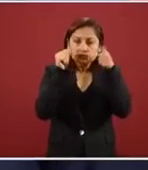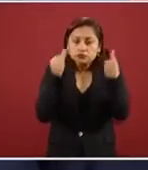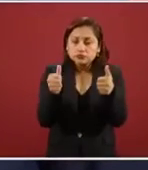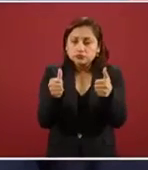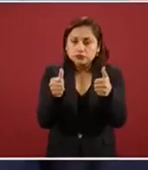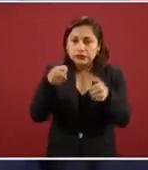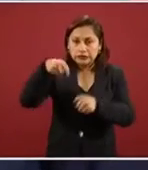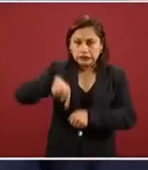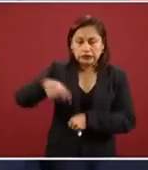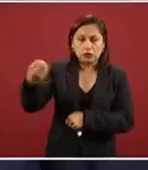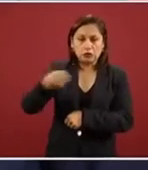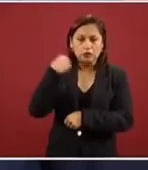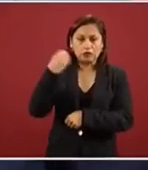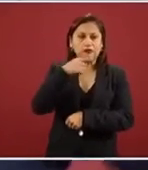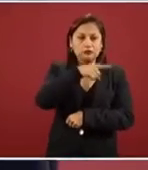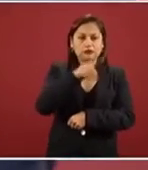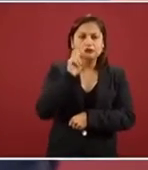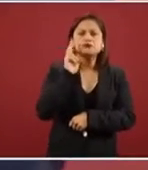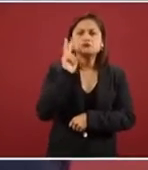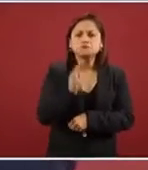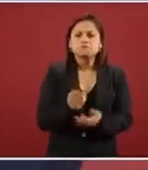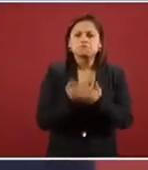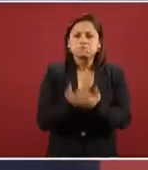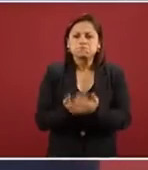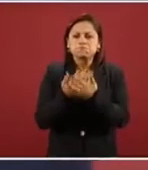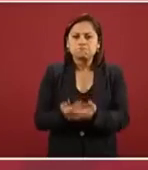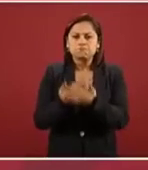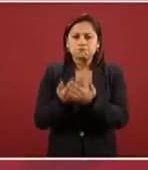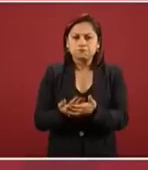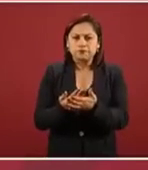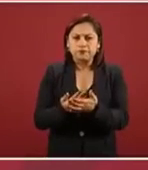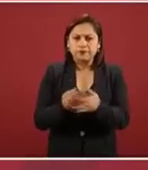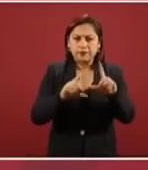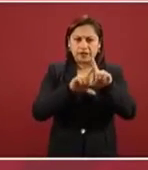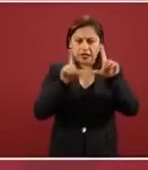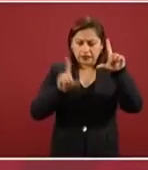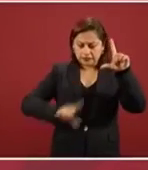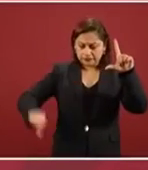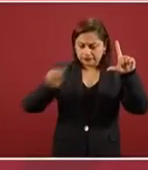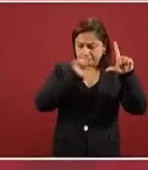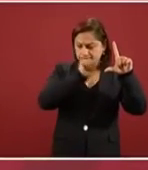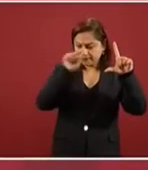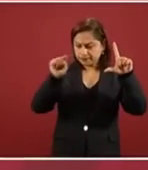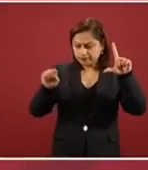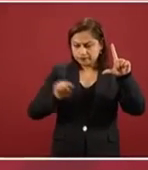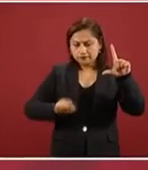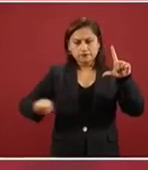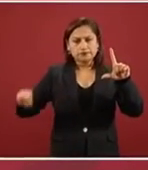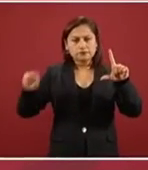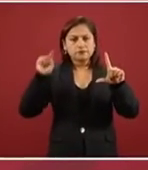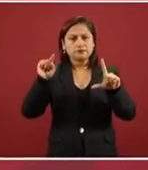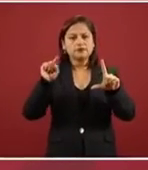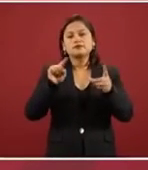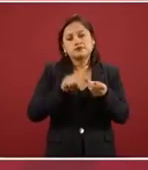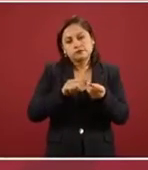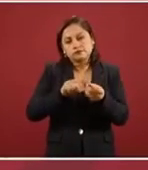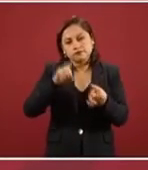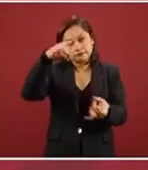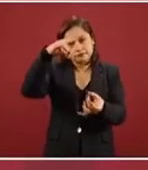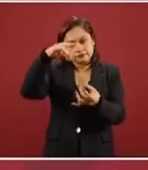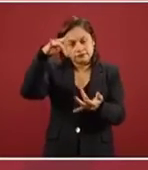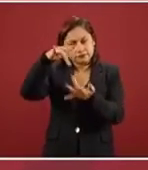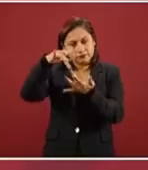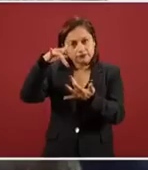estas conferencias en distintas partes del país, donde hay señal, donde llega